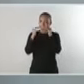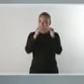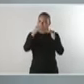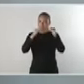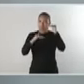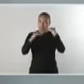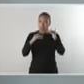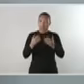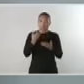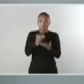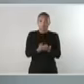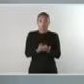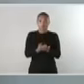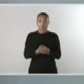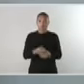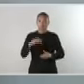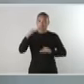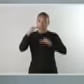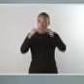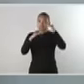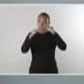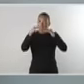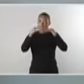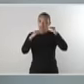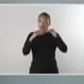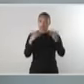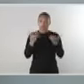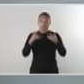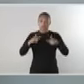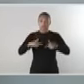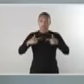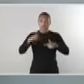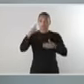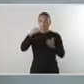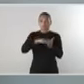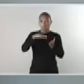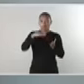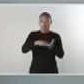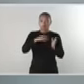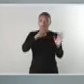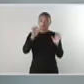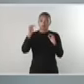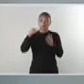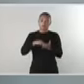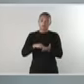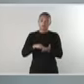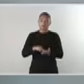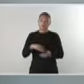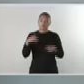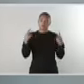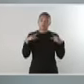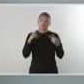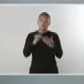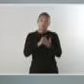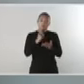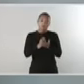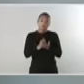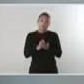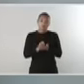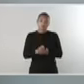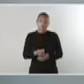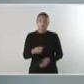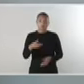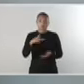económica desigualdad que genera un millón trescientos mil tamaulipecos en situación